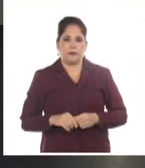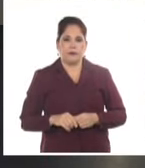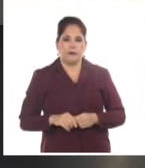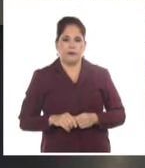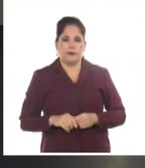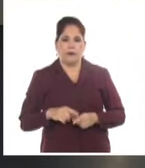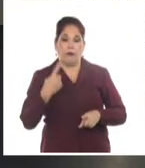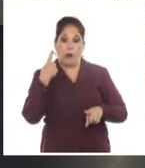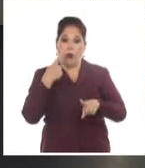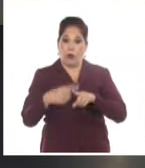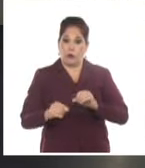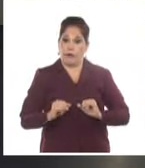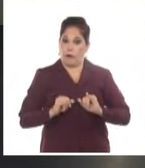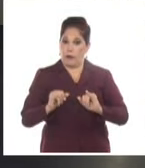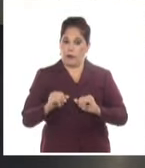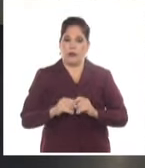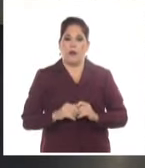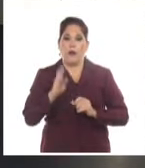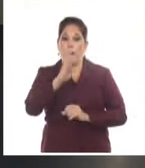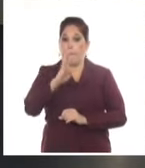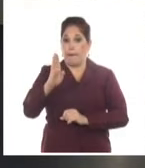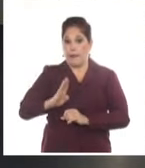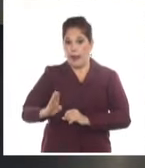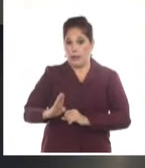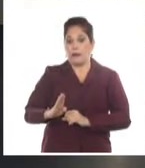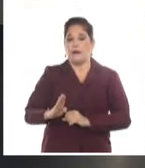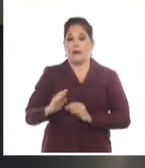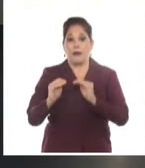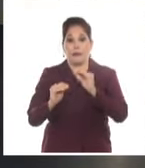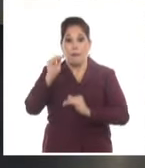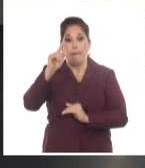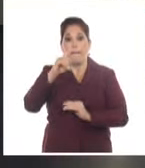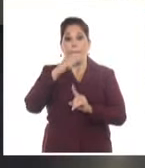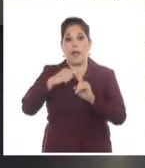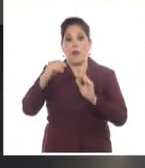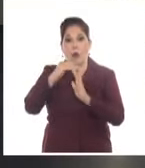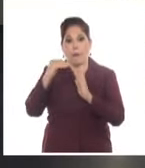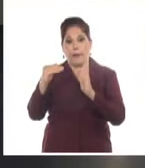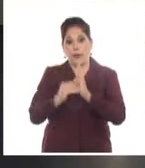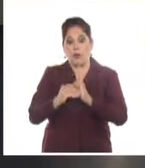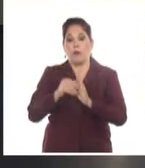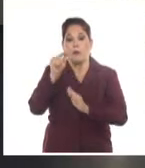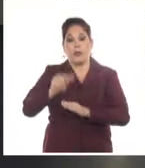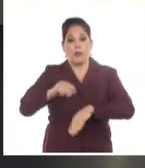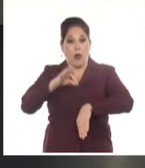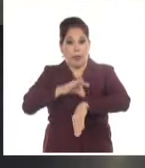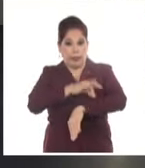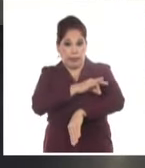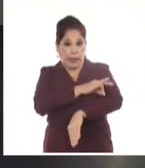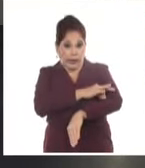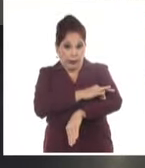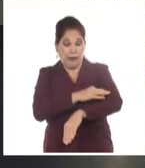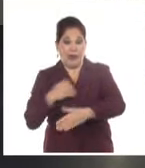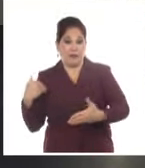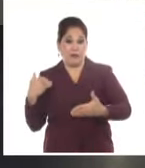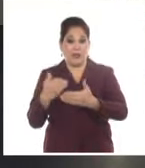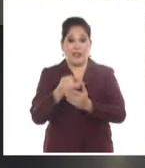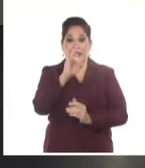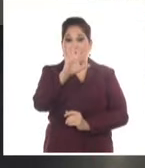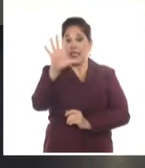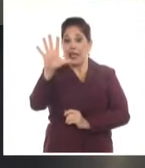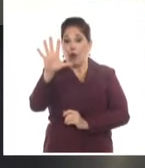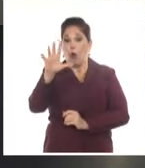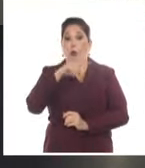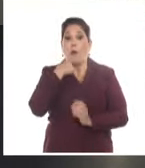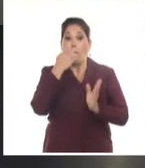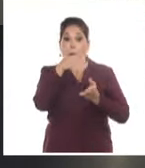Y cierro el segmento informándole que Brasil supera el 500.000 de casos de dengue en lo que va de año. Unas 75 muertes